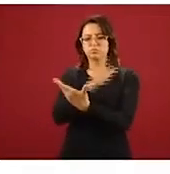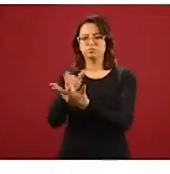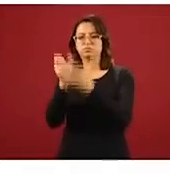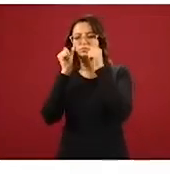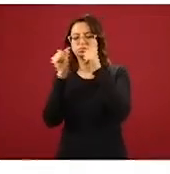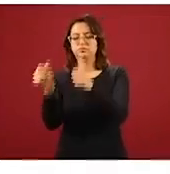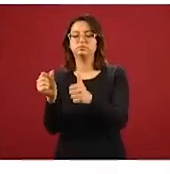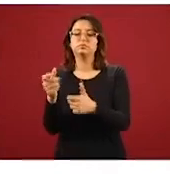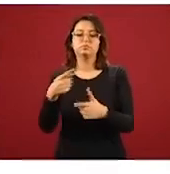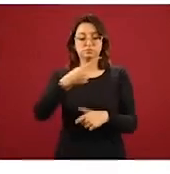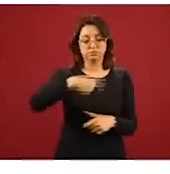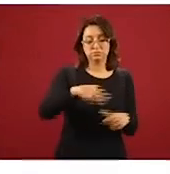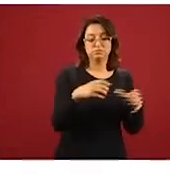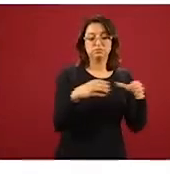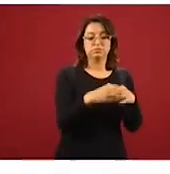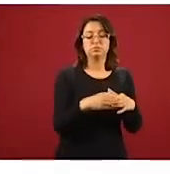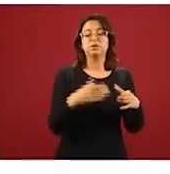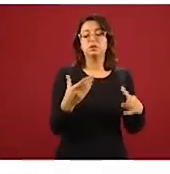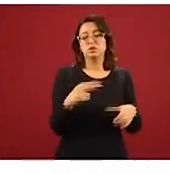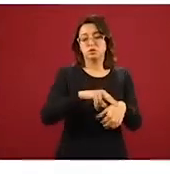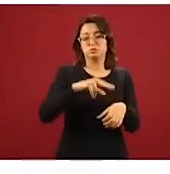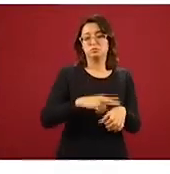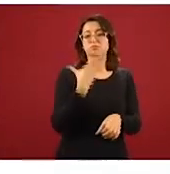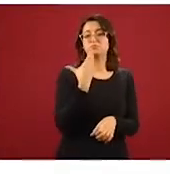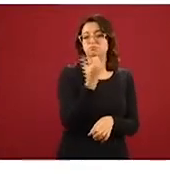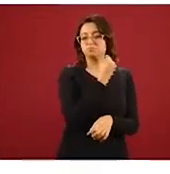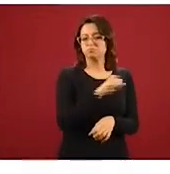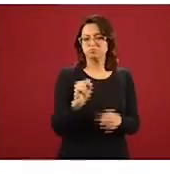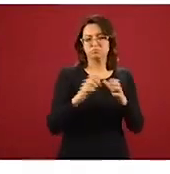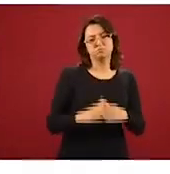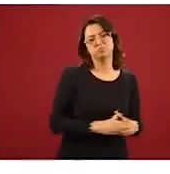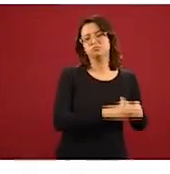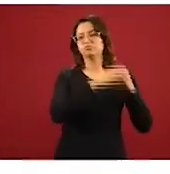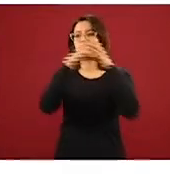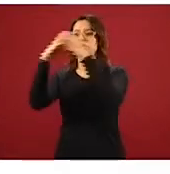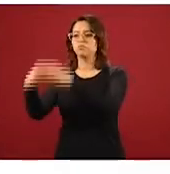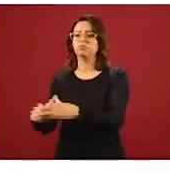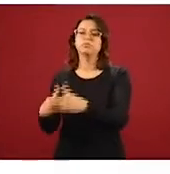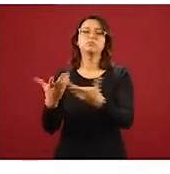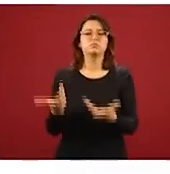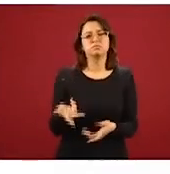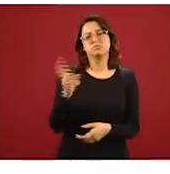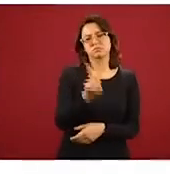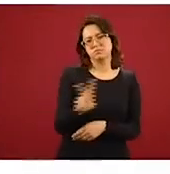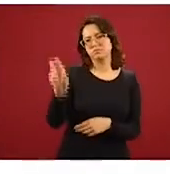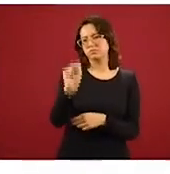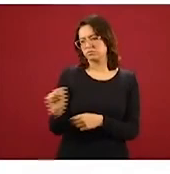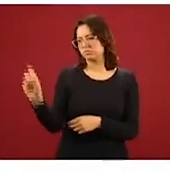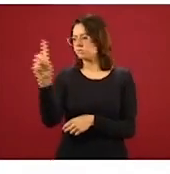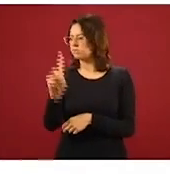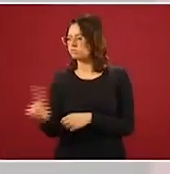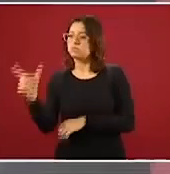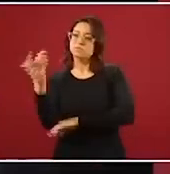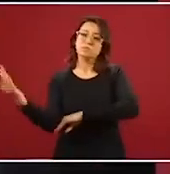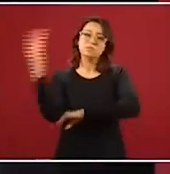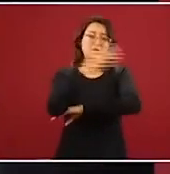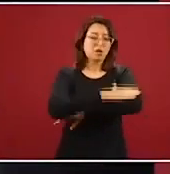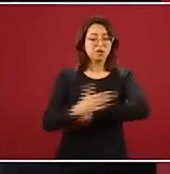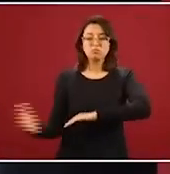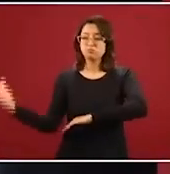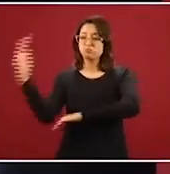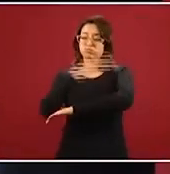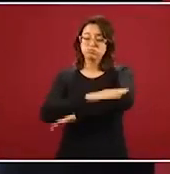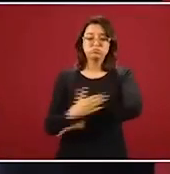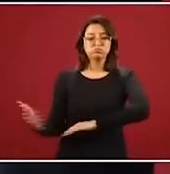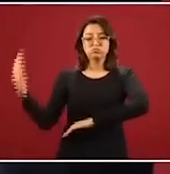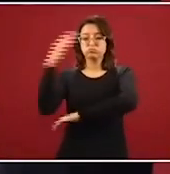al personal especializado en forma intensiva, particularmente durante los fines de semana, trabaja para atender a todo este